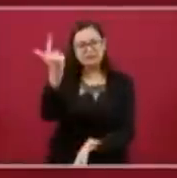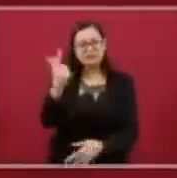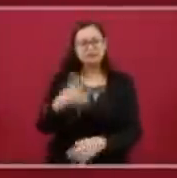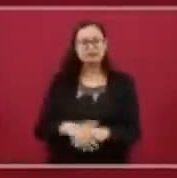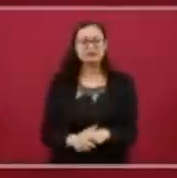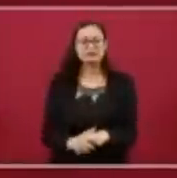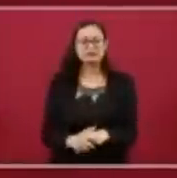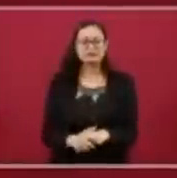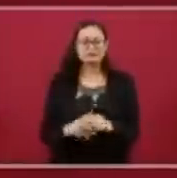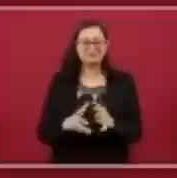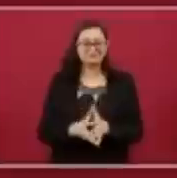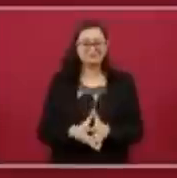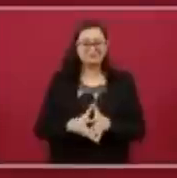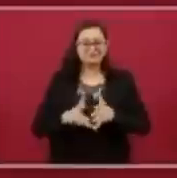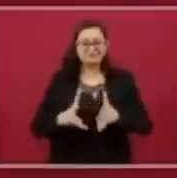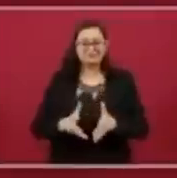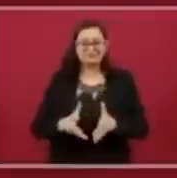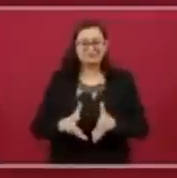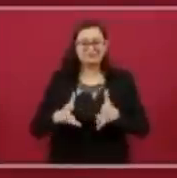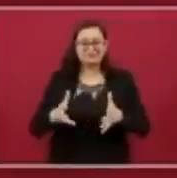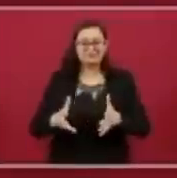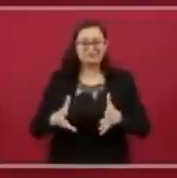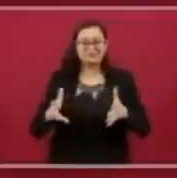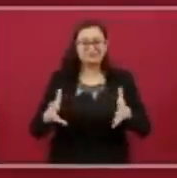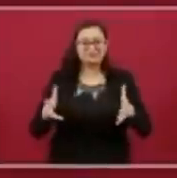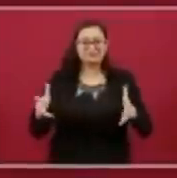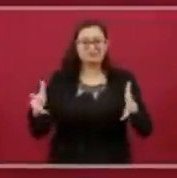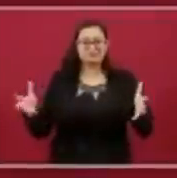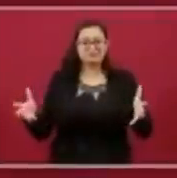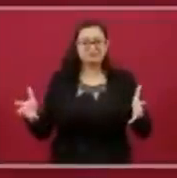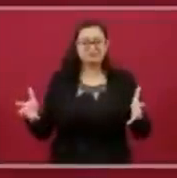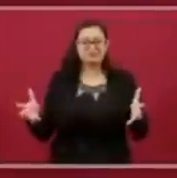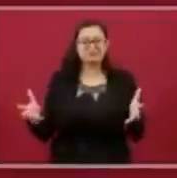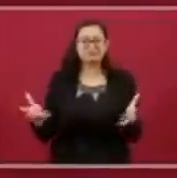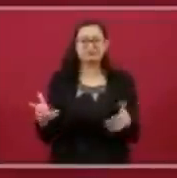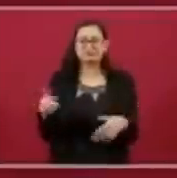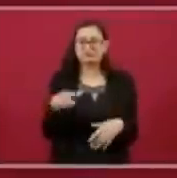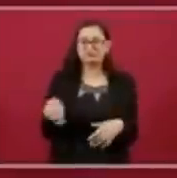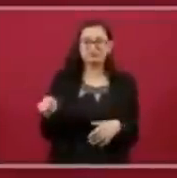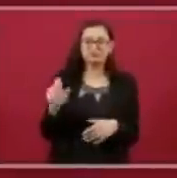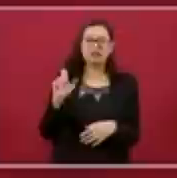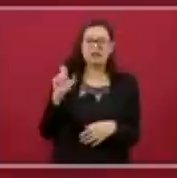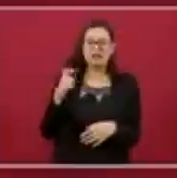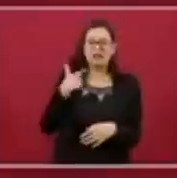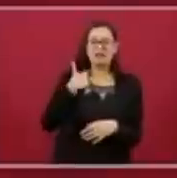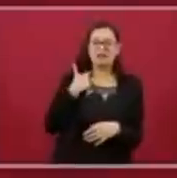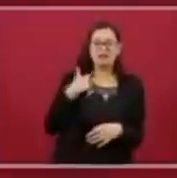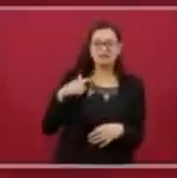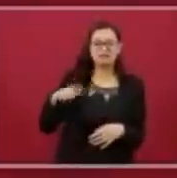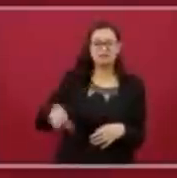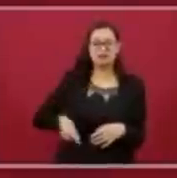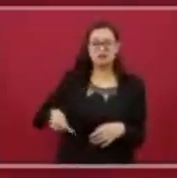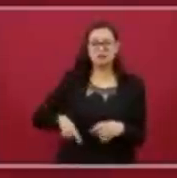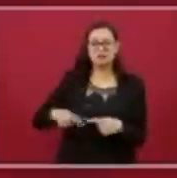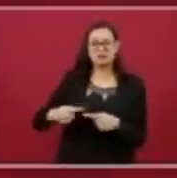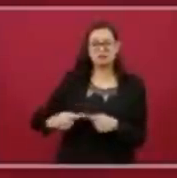que creció porque los gobiernos anteriores